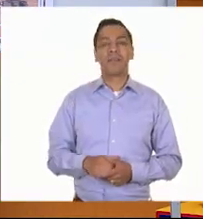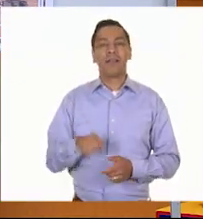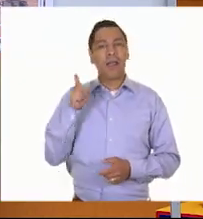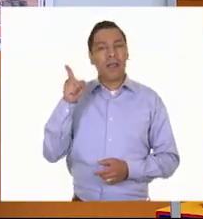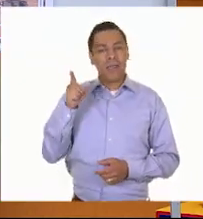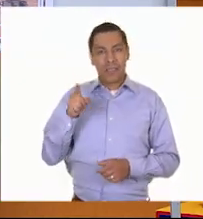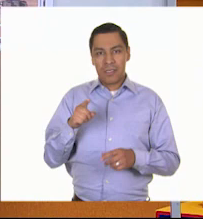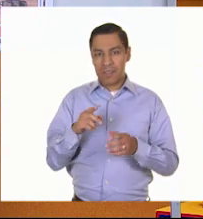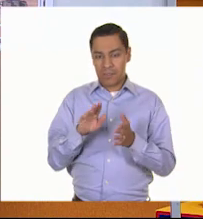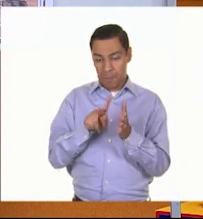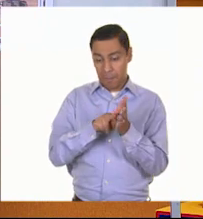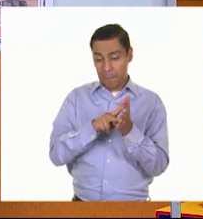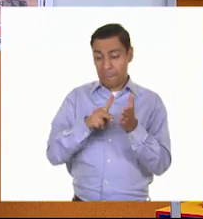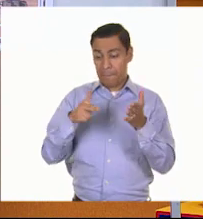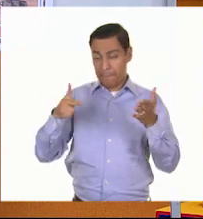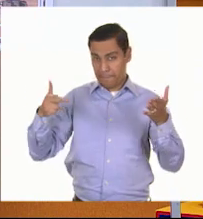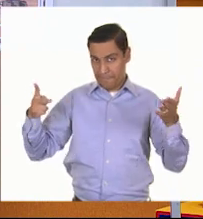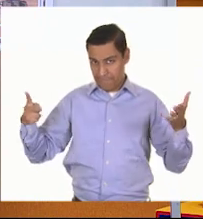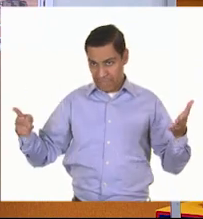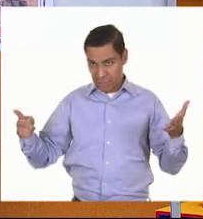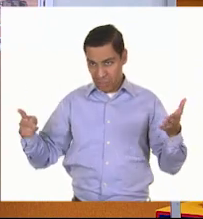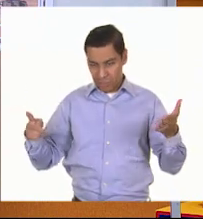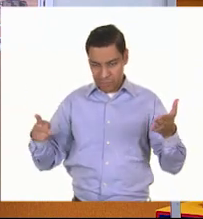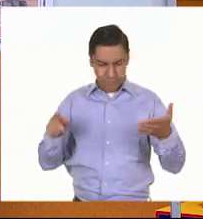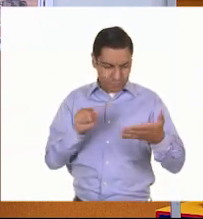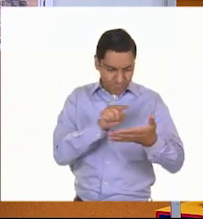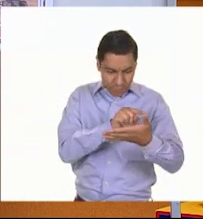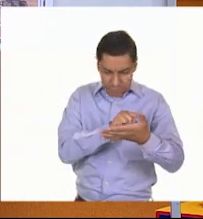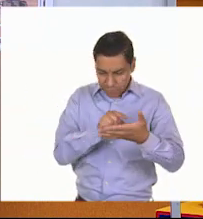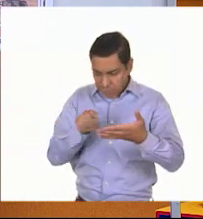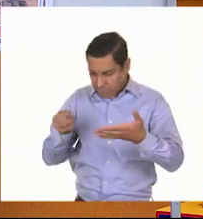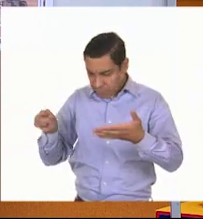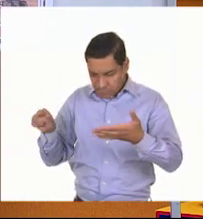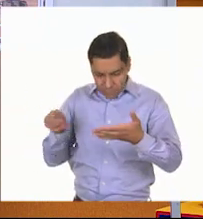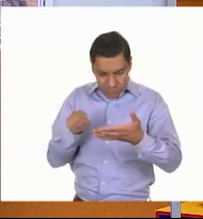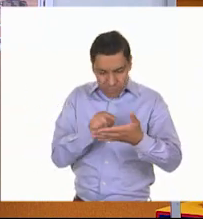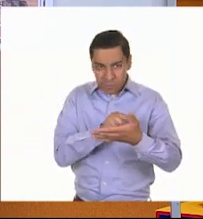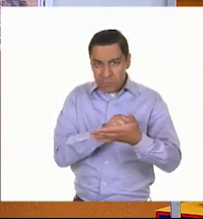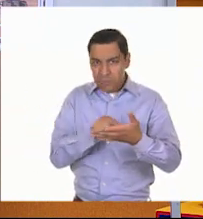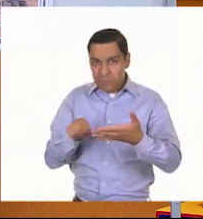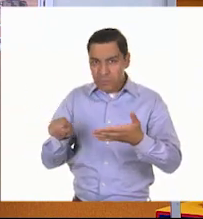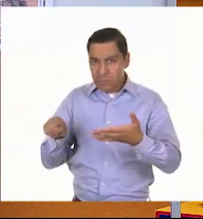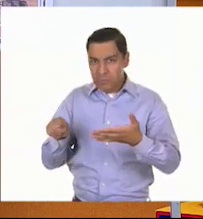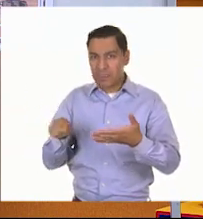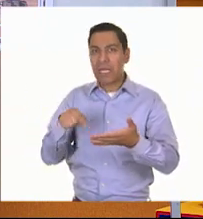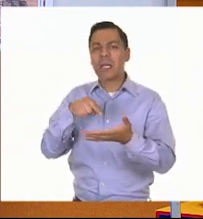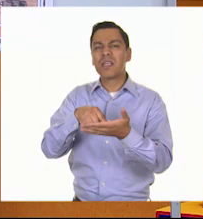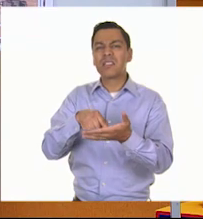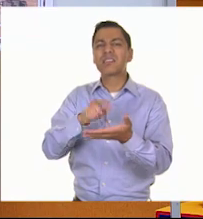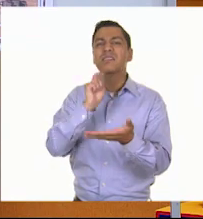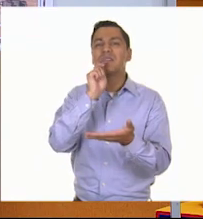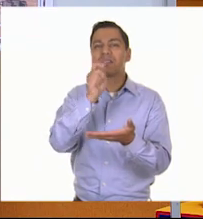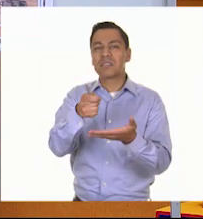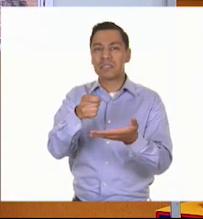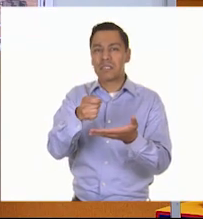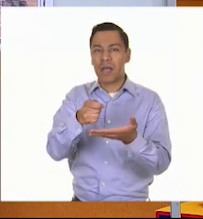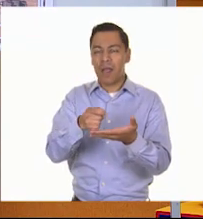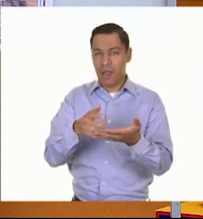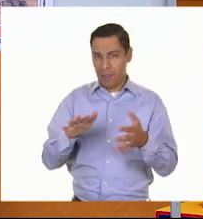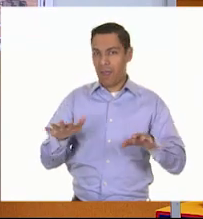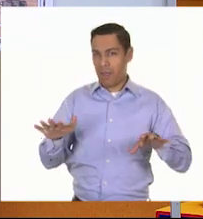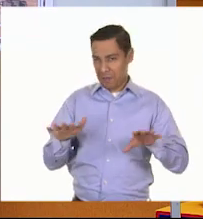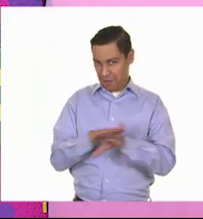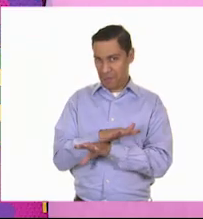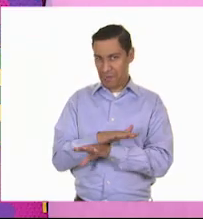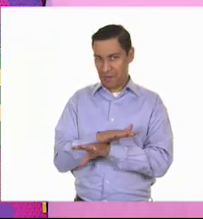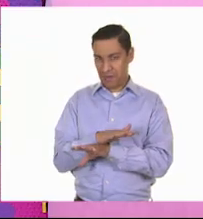nota, pues ella marcó con su interés lo que el autor quería decir. ¿Te puedo ayudar a hacer resúmenes, Mariana?